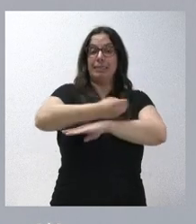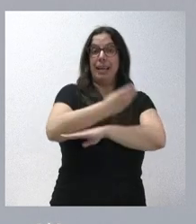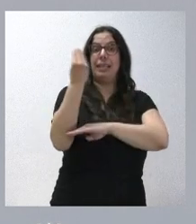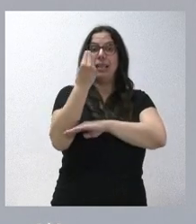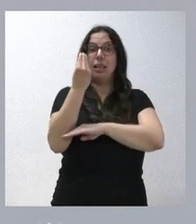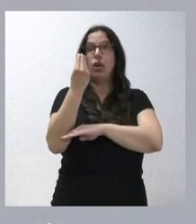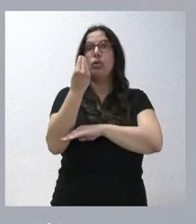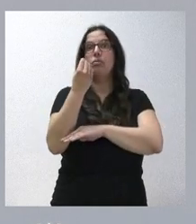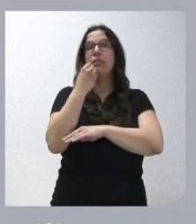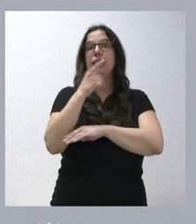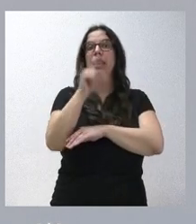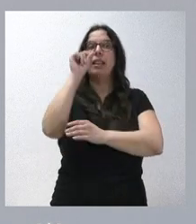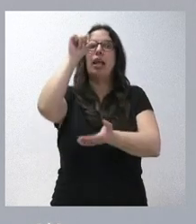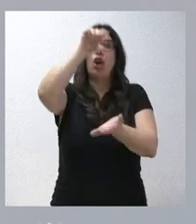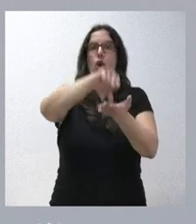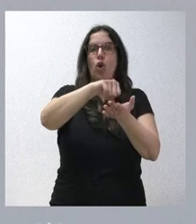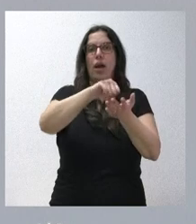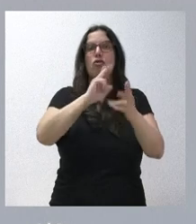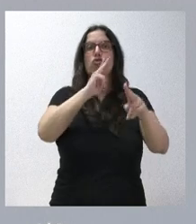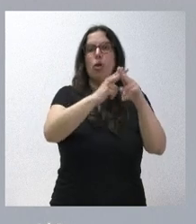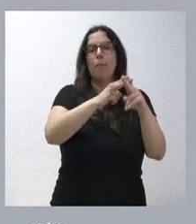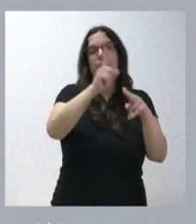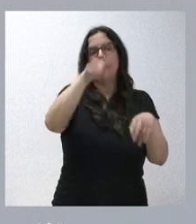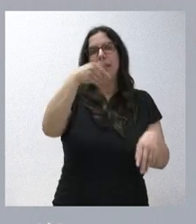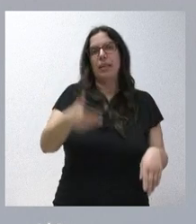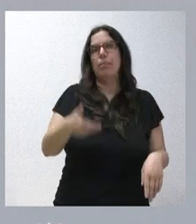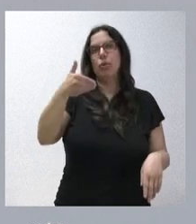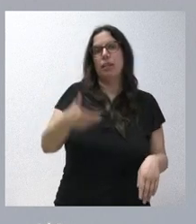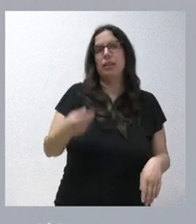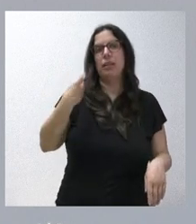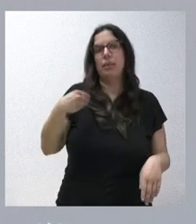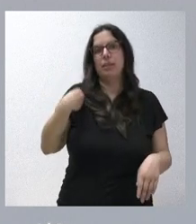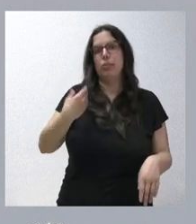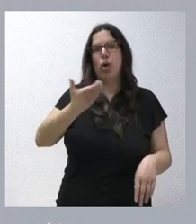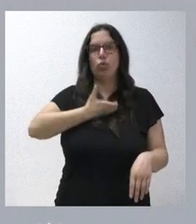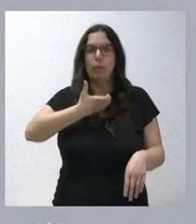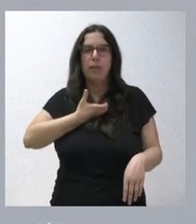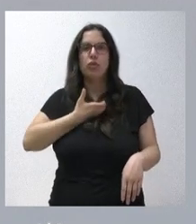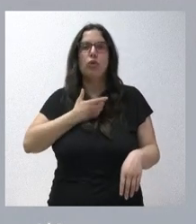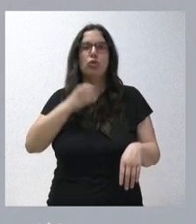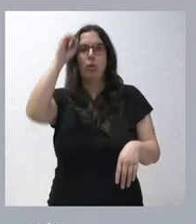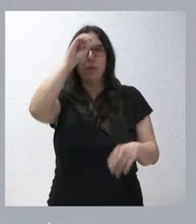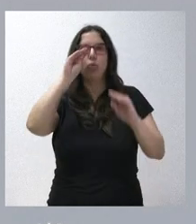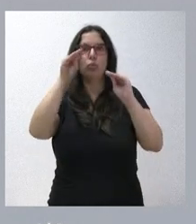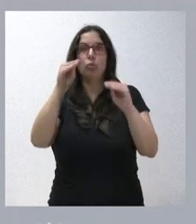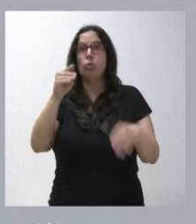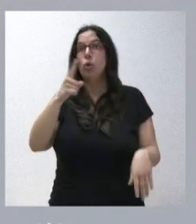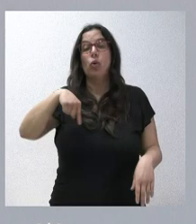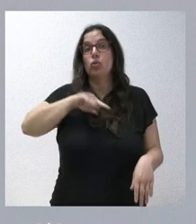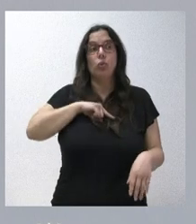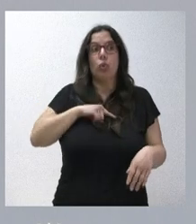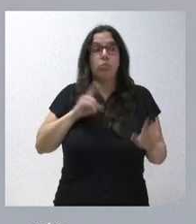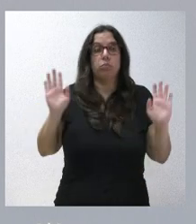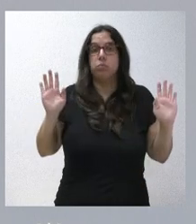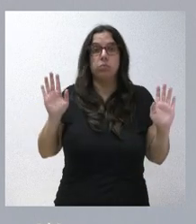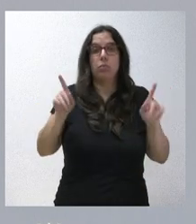decide un nombre local yo creo que también hay un papel muy importante por parte de las corporaciones locales de los ayuntamientos y aquí nuestra posición tiene que ser la misma